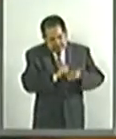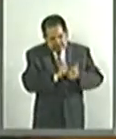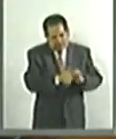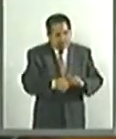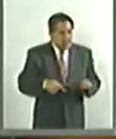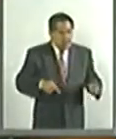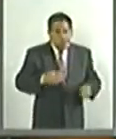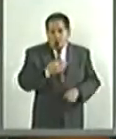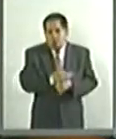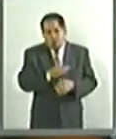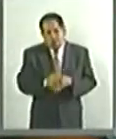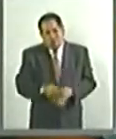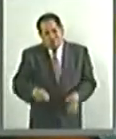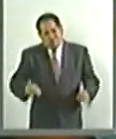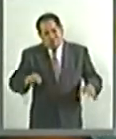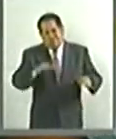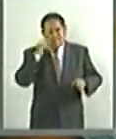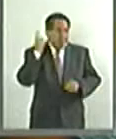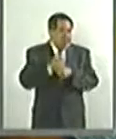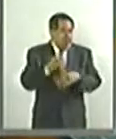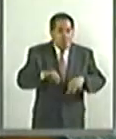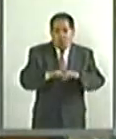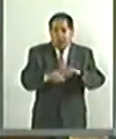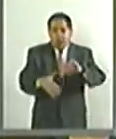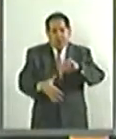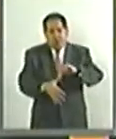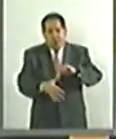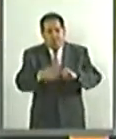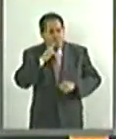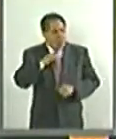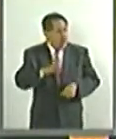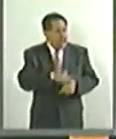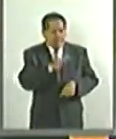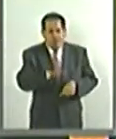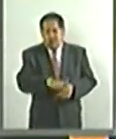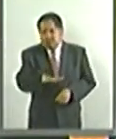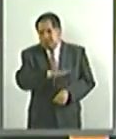es la más importante de Iberoamérica, la mejor calificada.